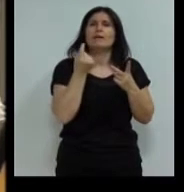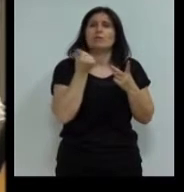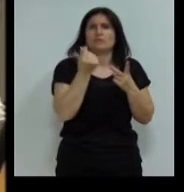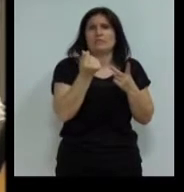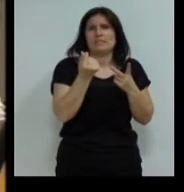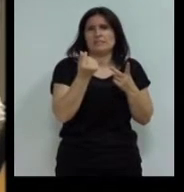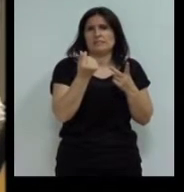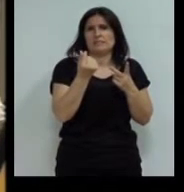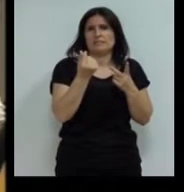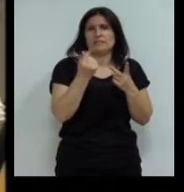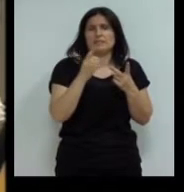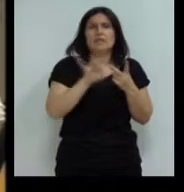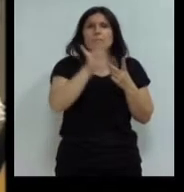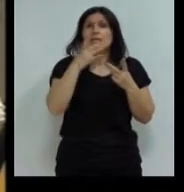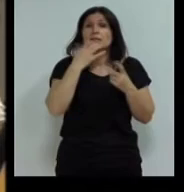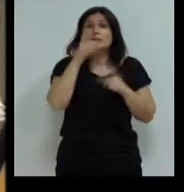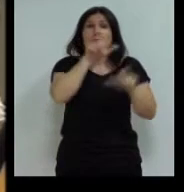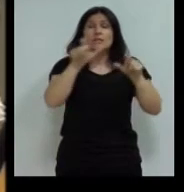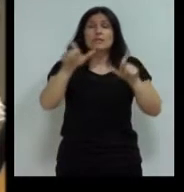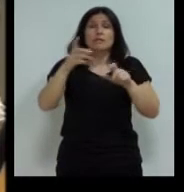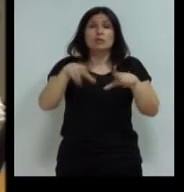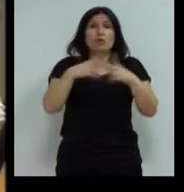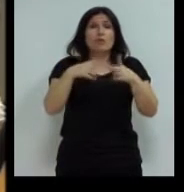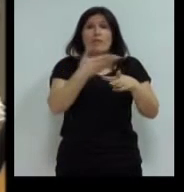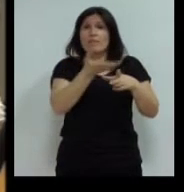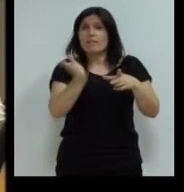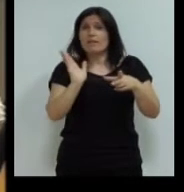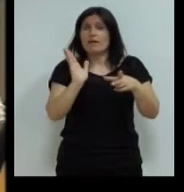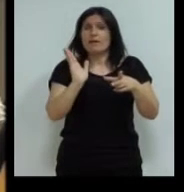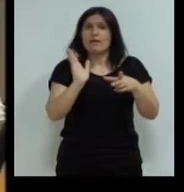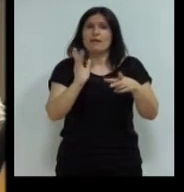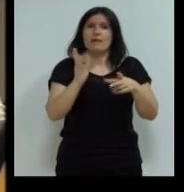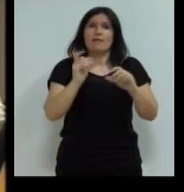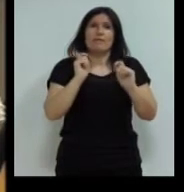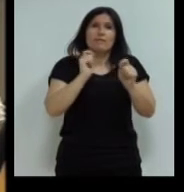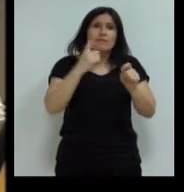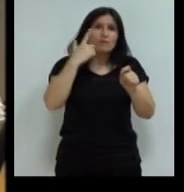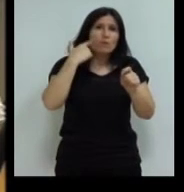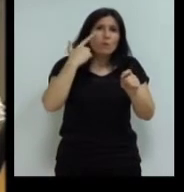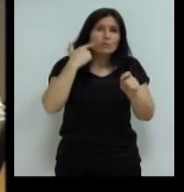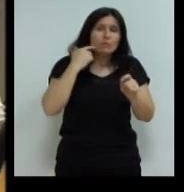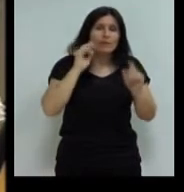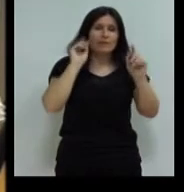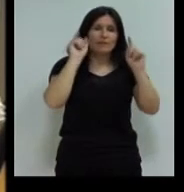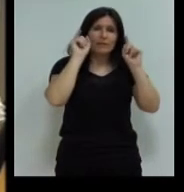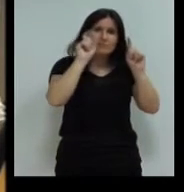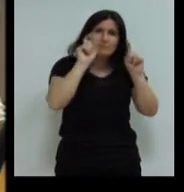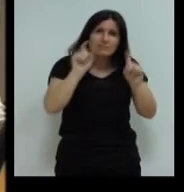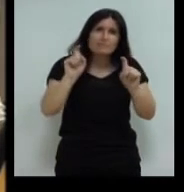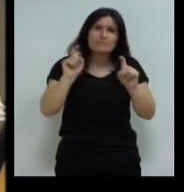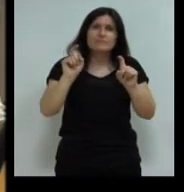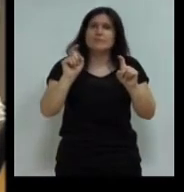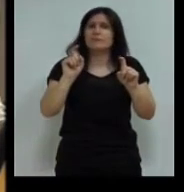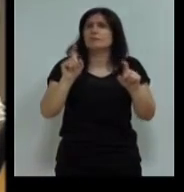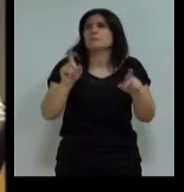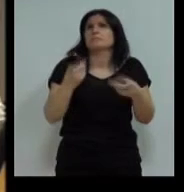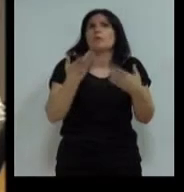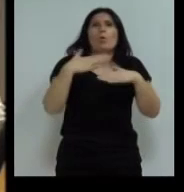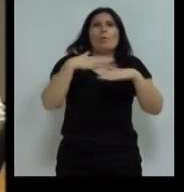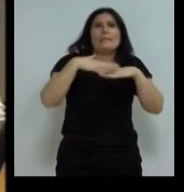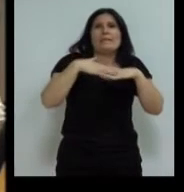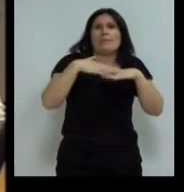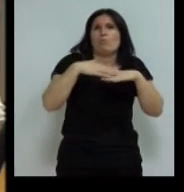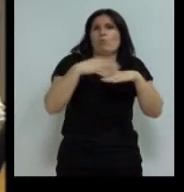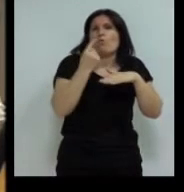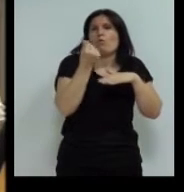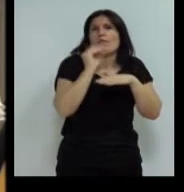y está claro que cuando la sociedad se acostumbra y se educa, aunque sea un mínimo de un montante pequeño de